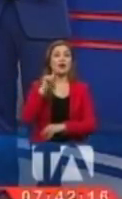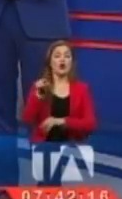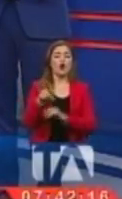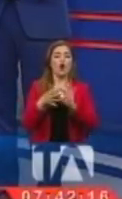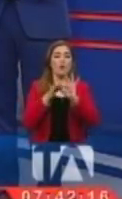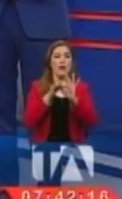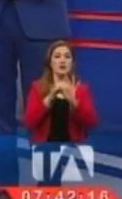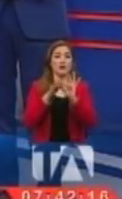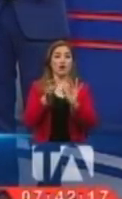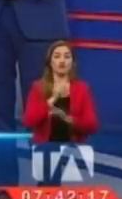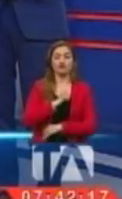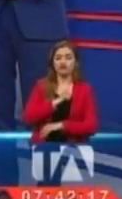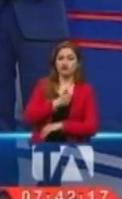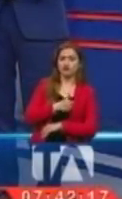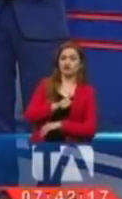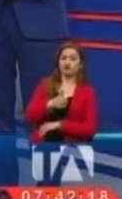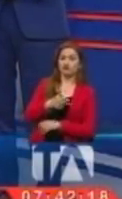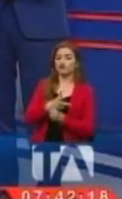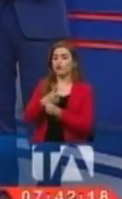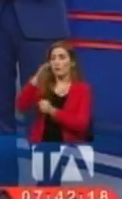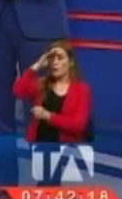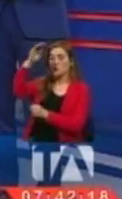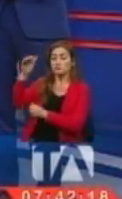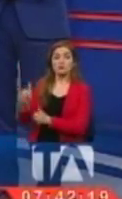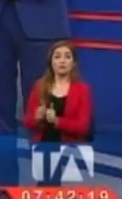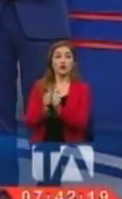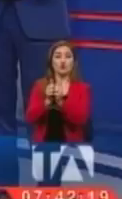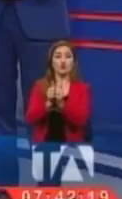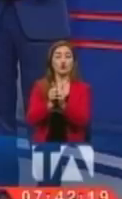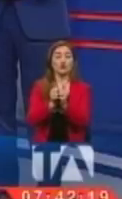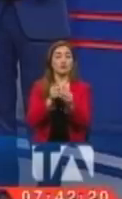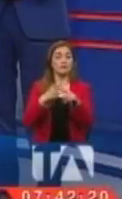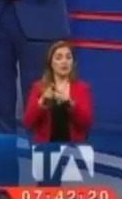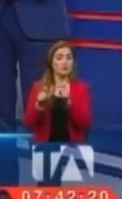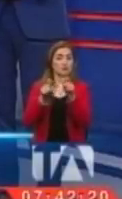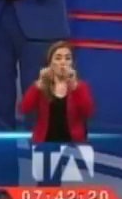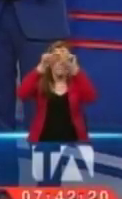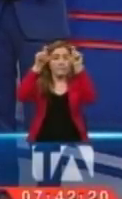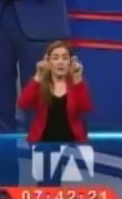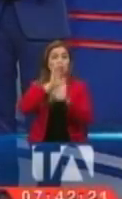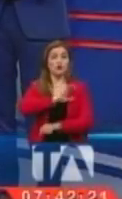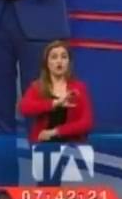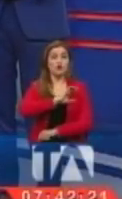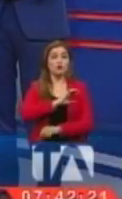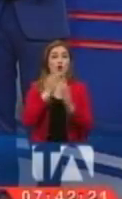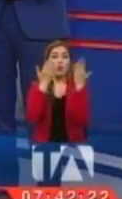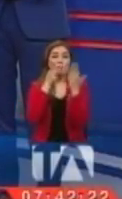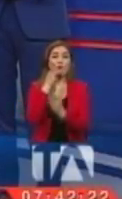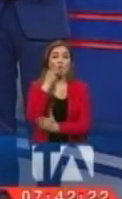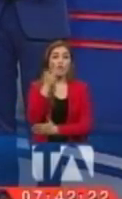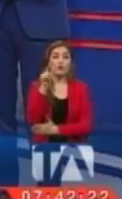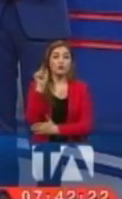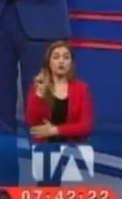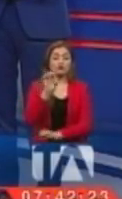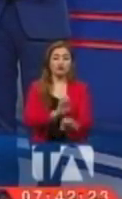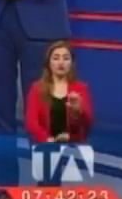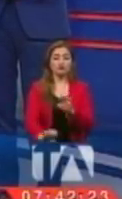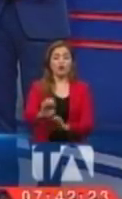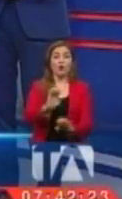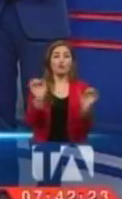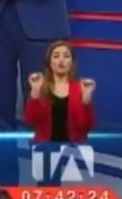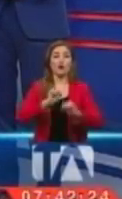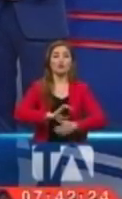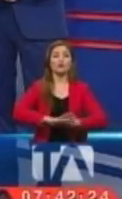ceballos se trasladó al lugar y junto a la policía nacional y funcionarios de la empresa metropolitana de obras públicas evalúan las